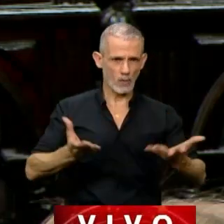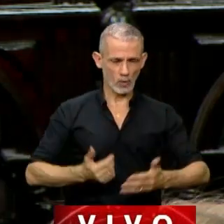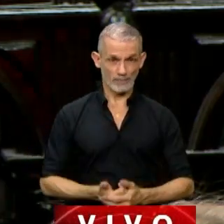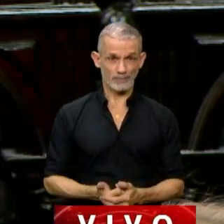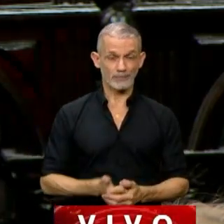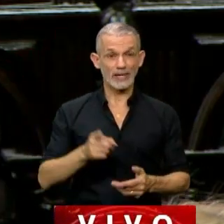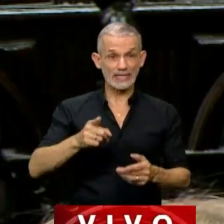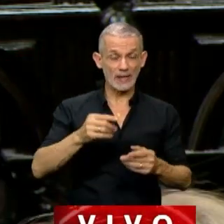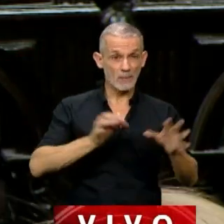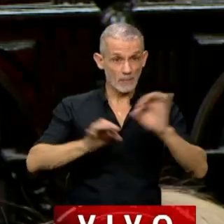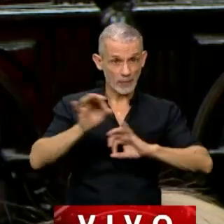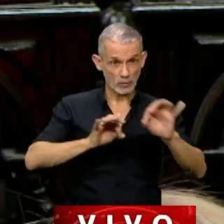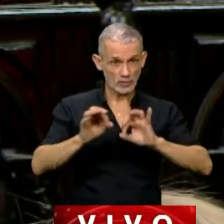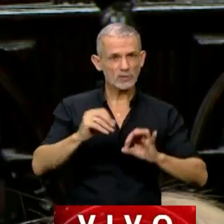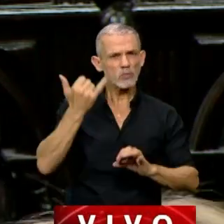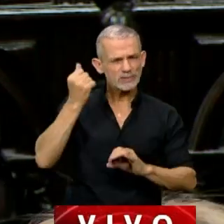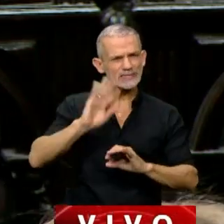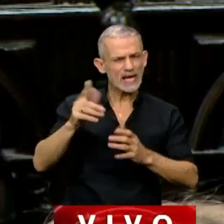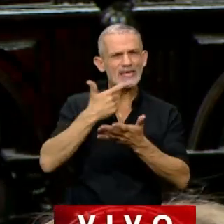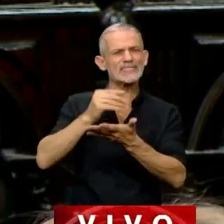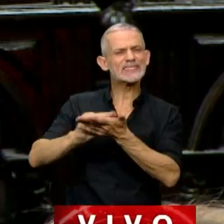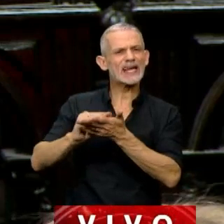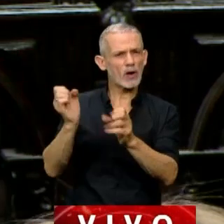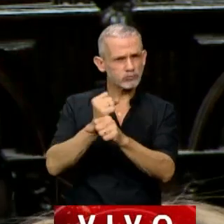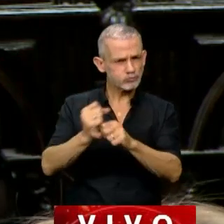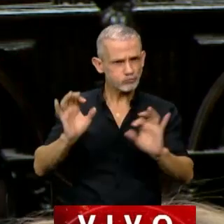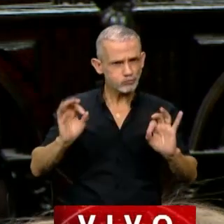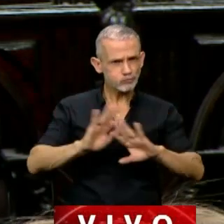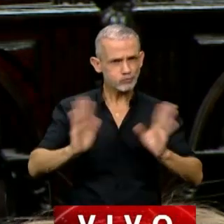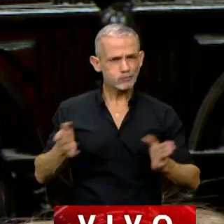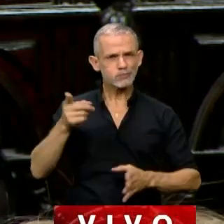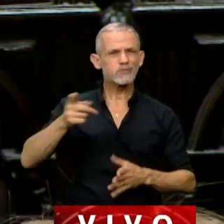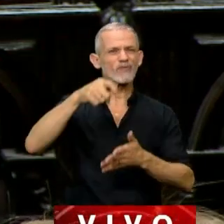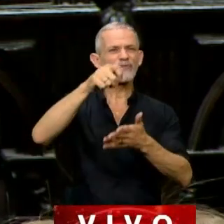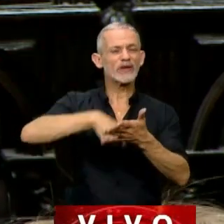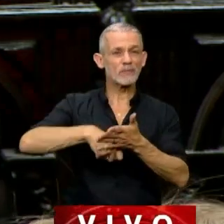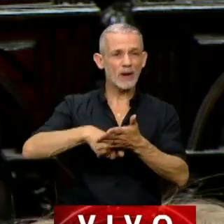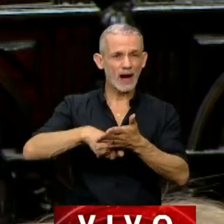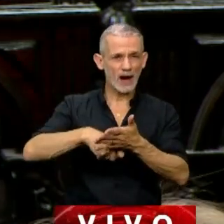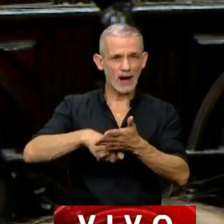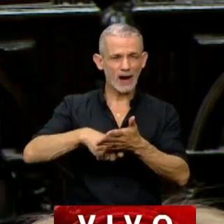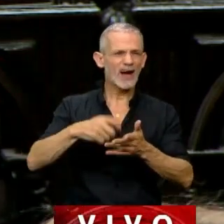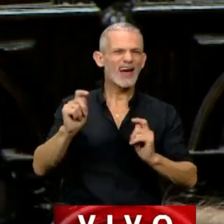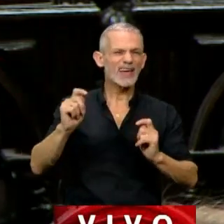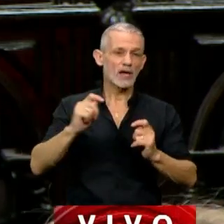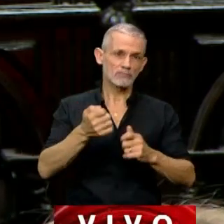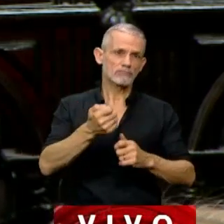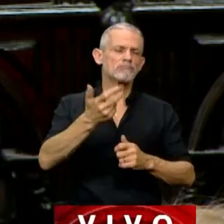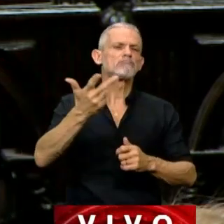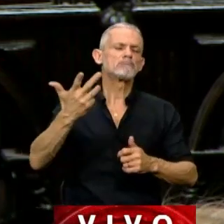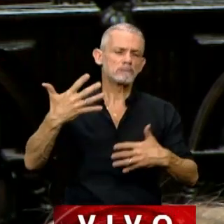como dije ya fue tiene media sanción del senado ha sido firmado por un número